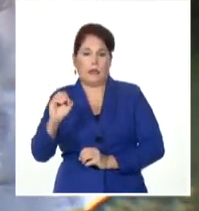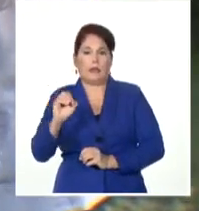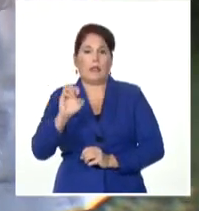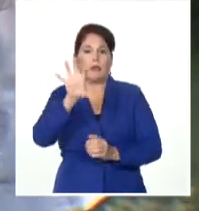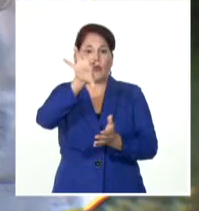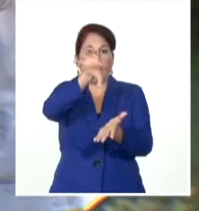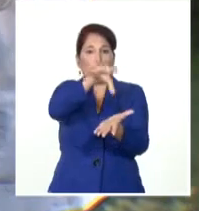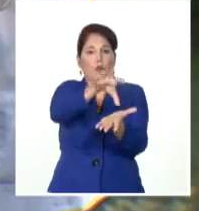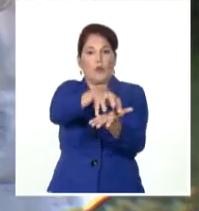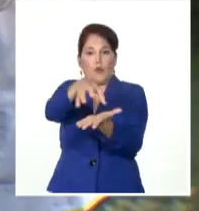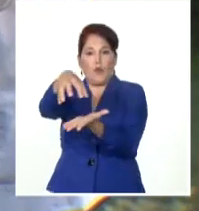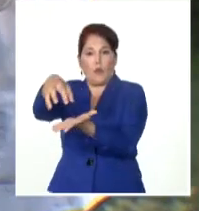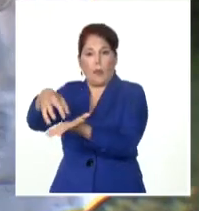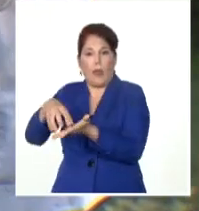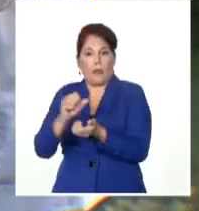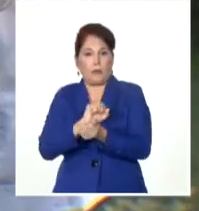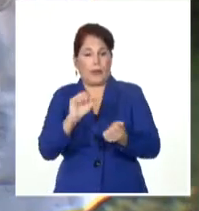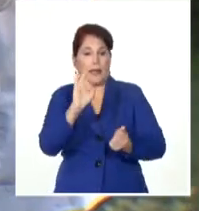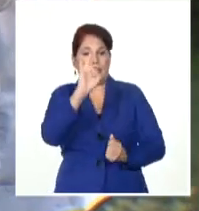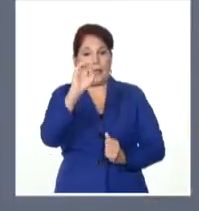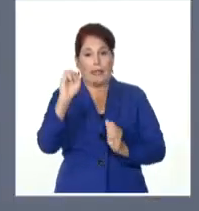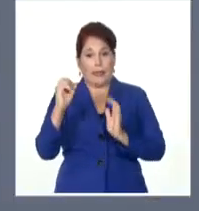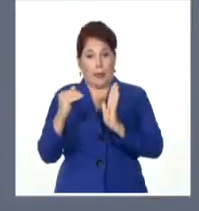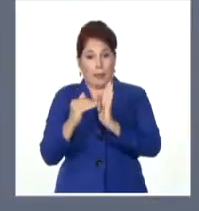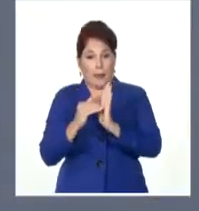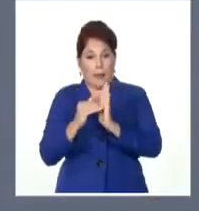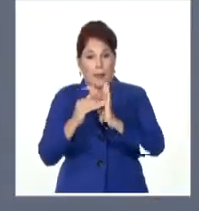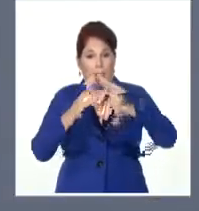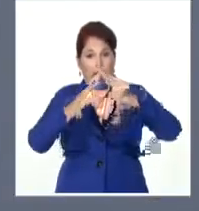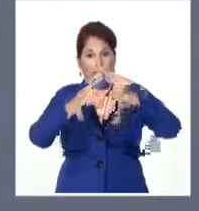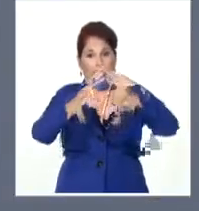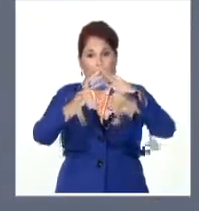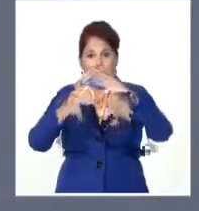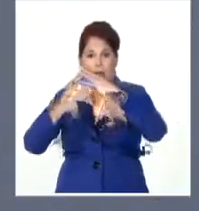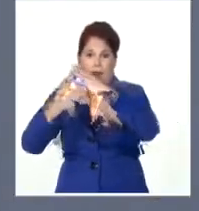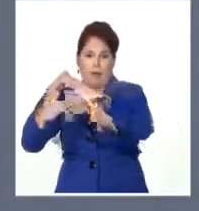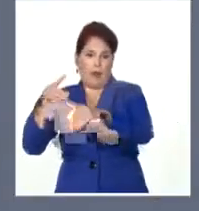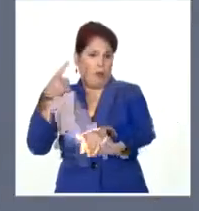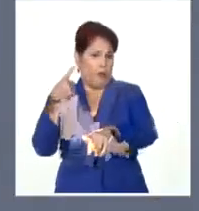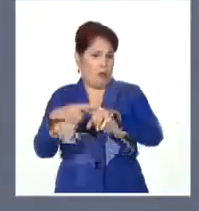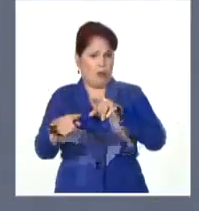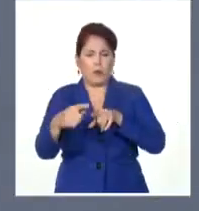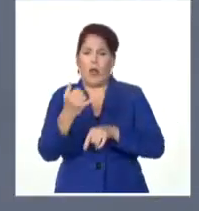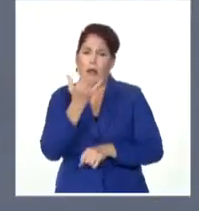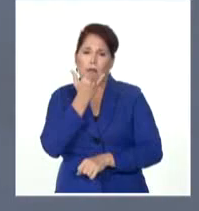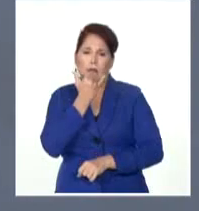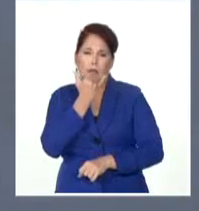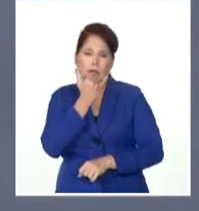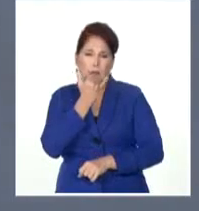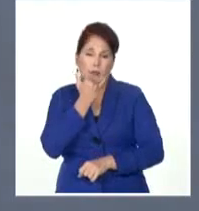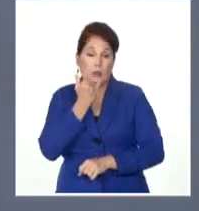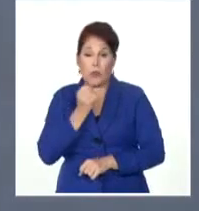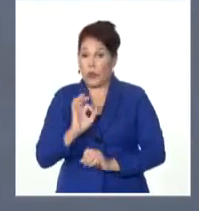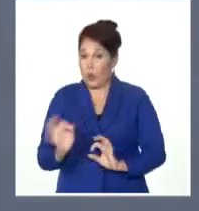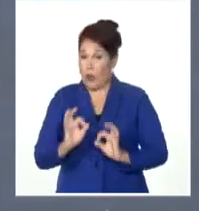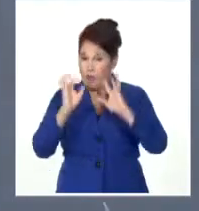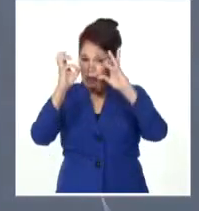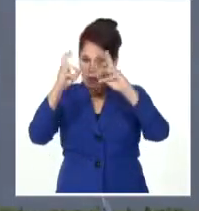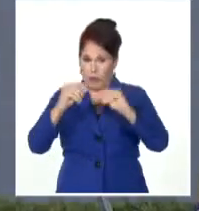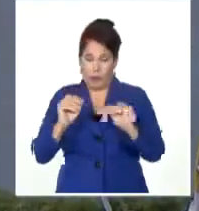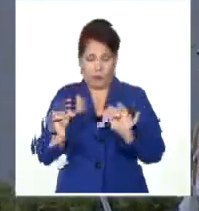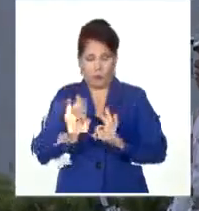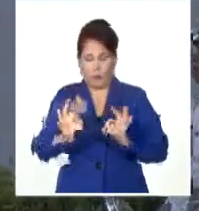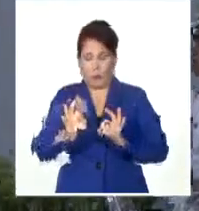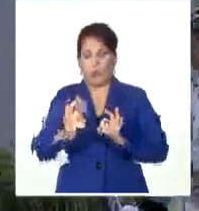ciudades, 70.000 aldeas y poblados, además de daños incalculables a la industria y